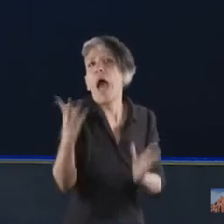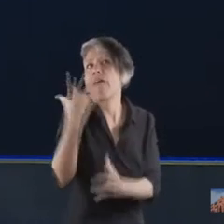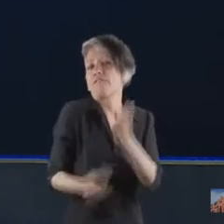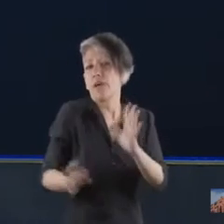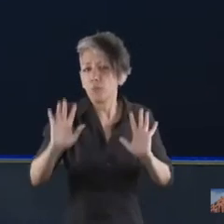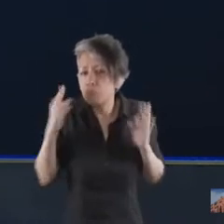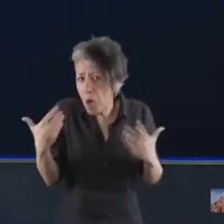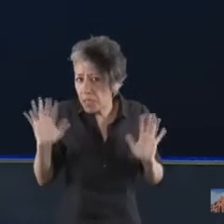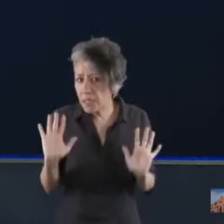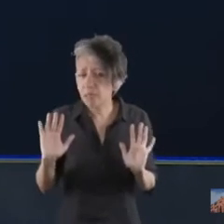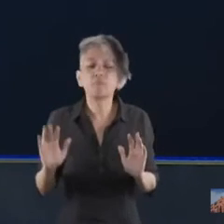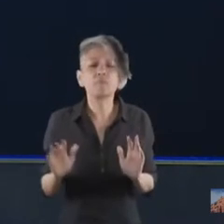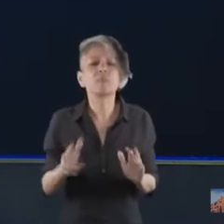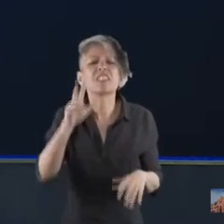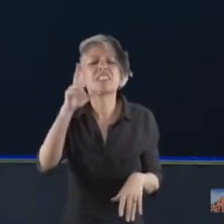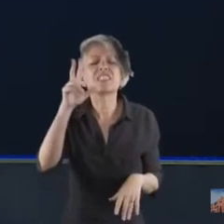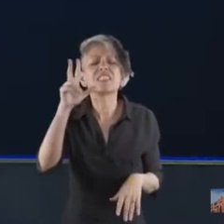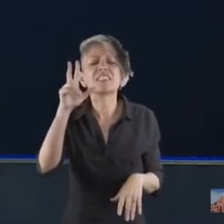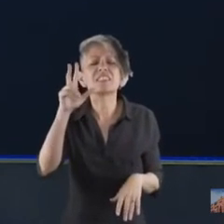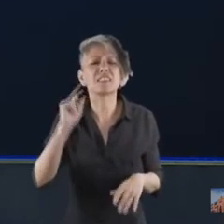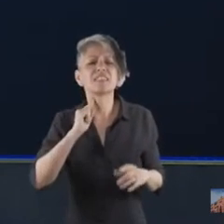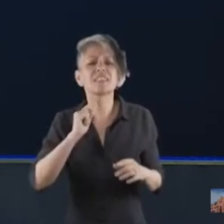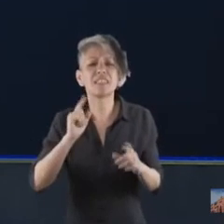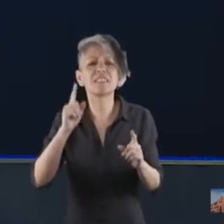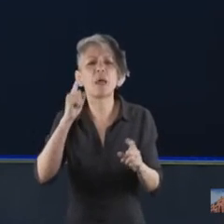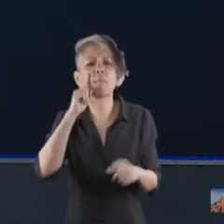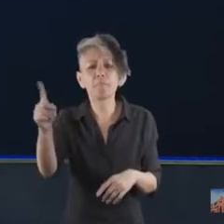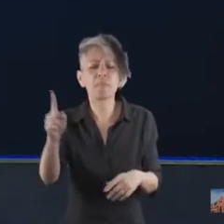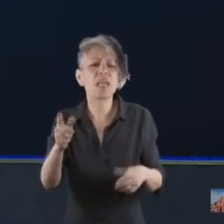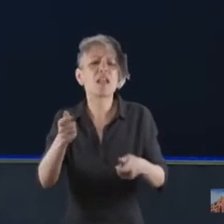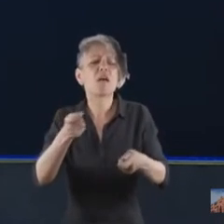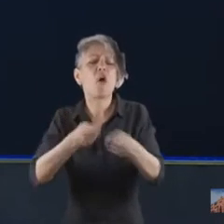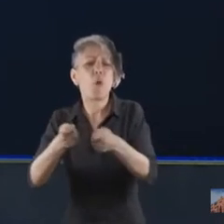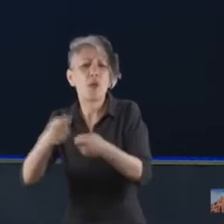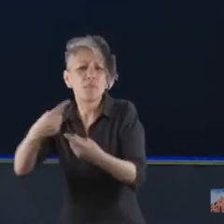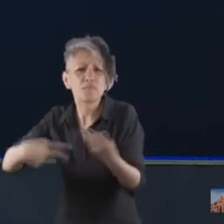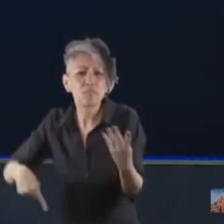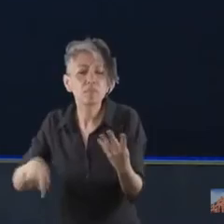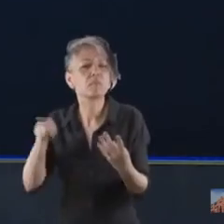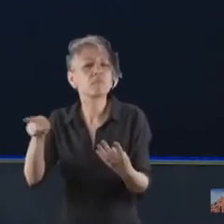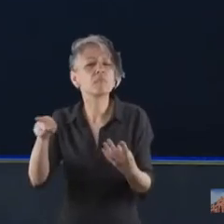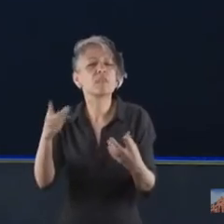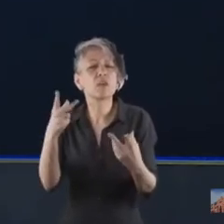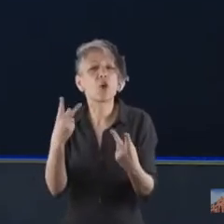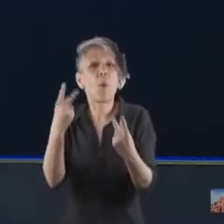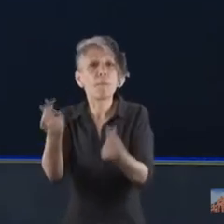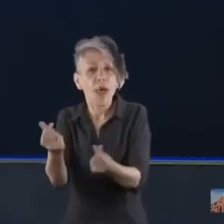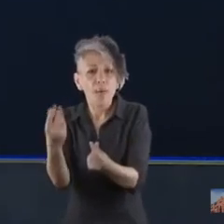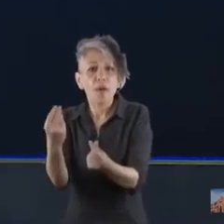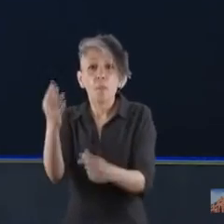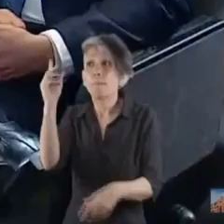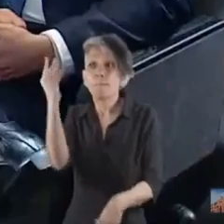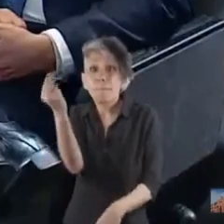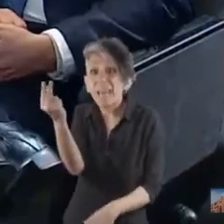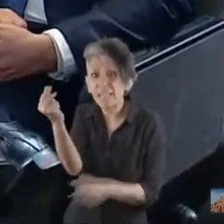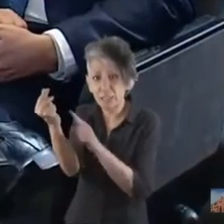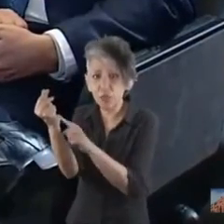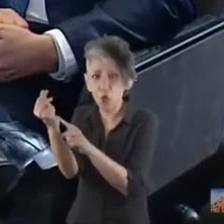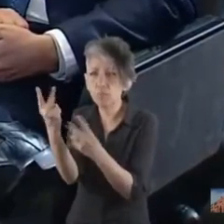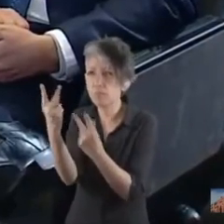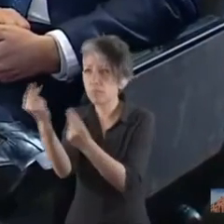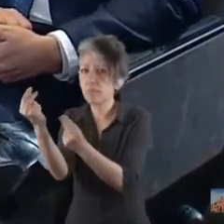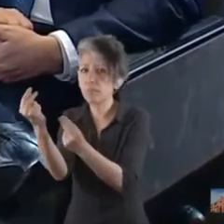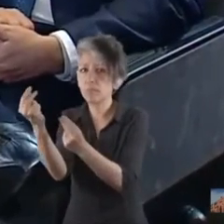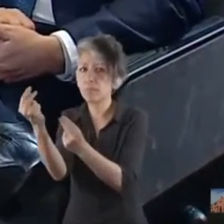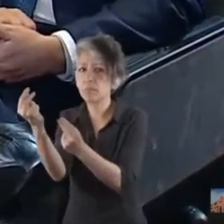operaciones de 722 empresas que compraban productos a un precio lo pasaban por otro